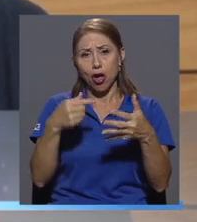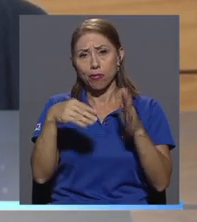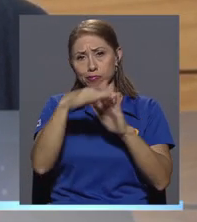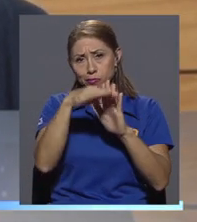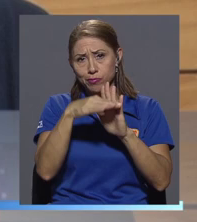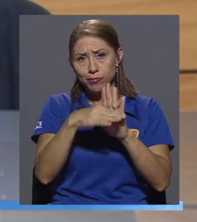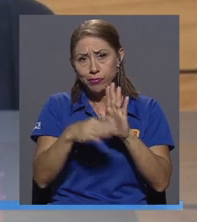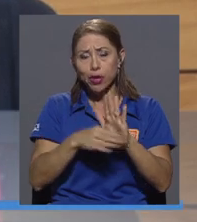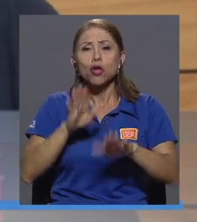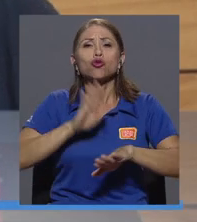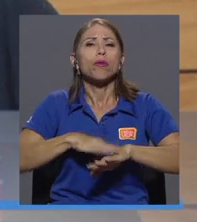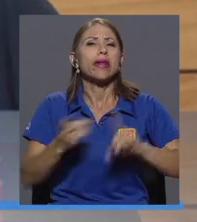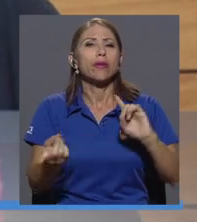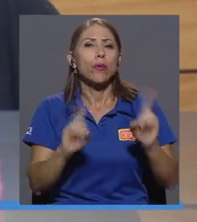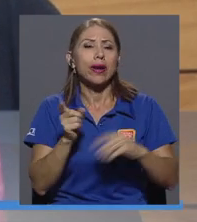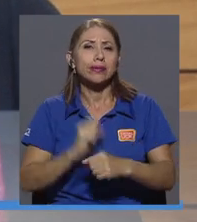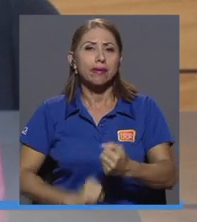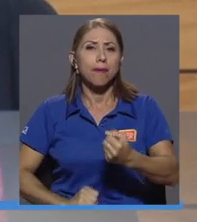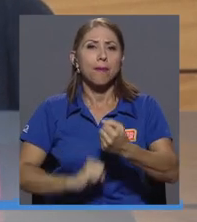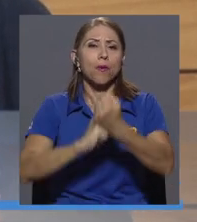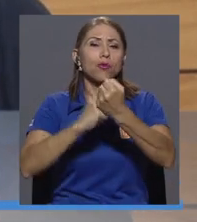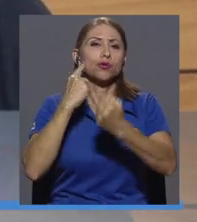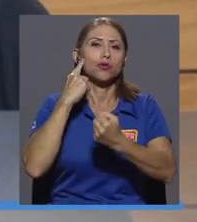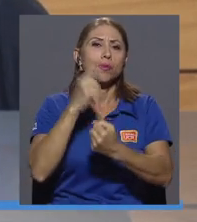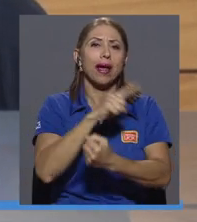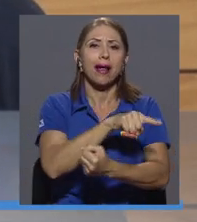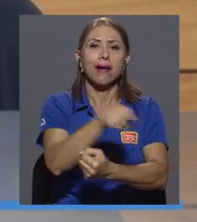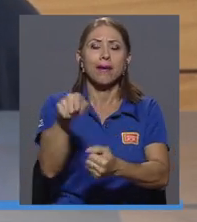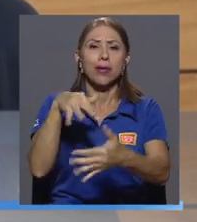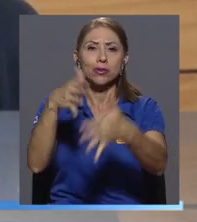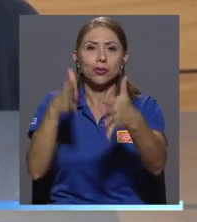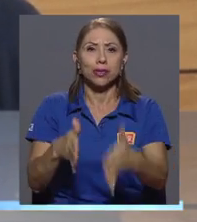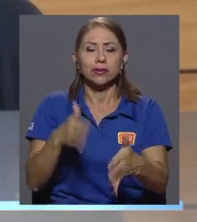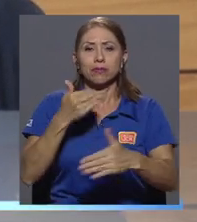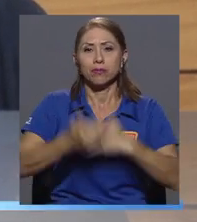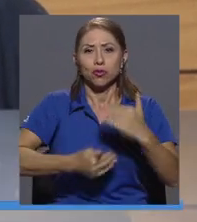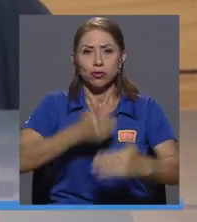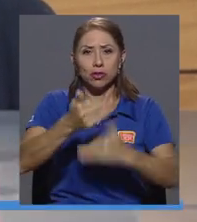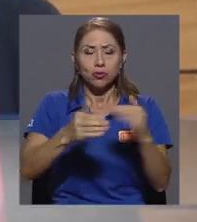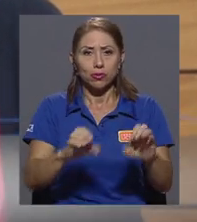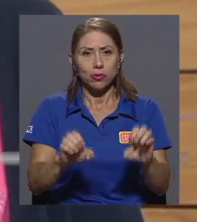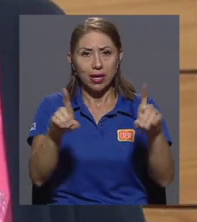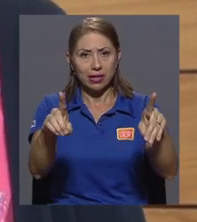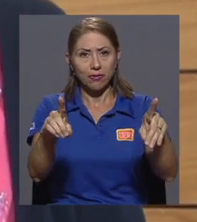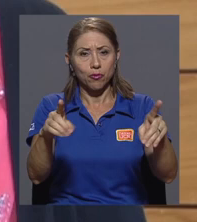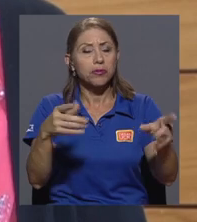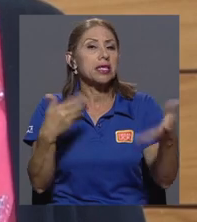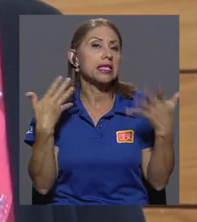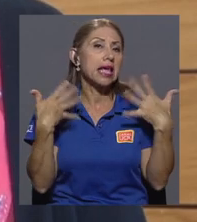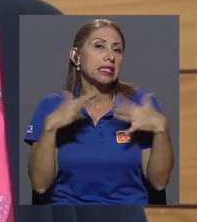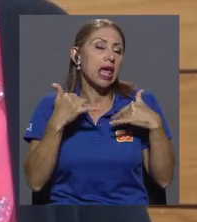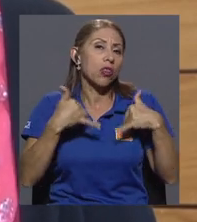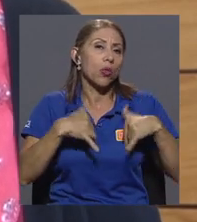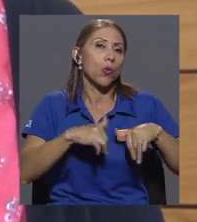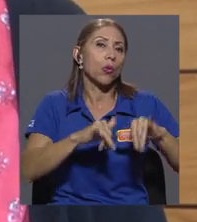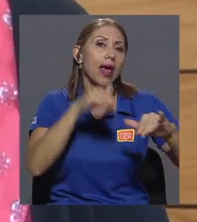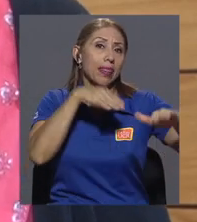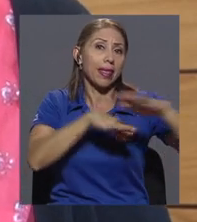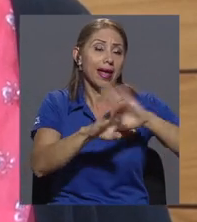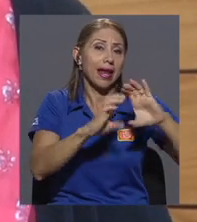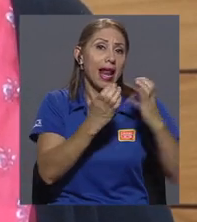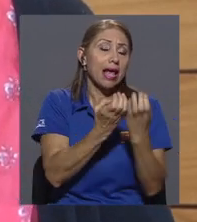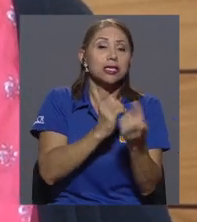los apoyos que se le pueden brindar al estudiantado en el proceso educativo, ya sea durante las clases o en